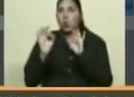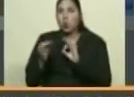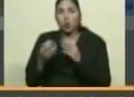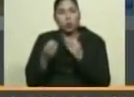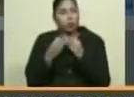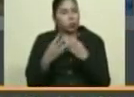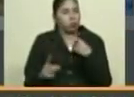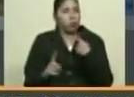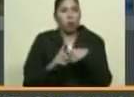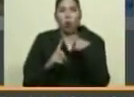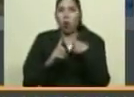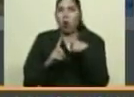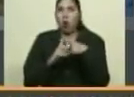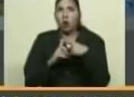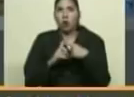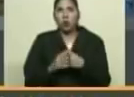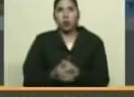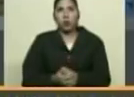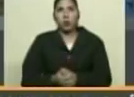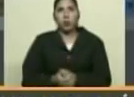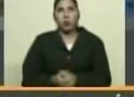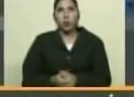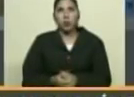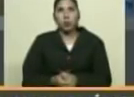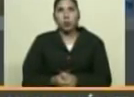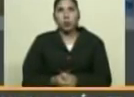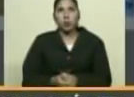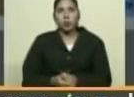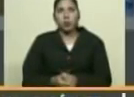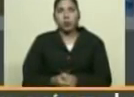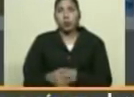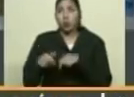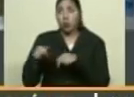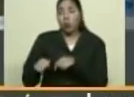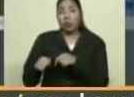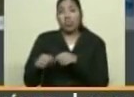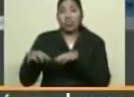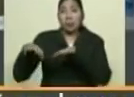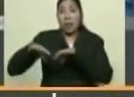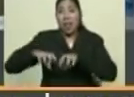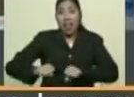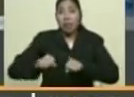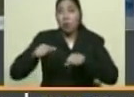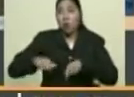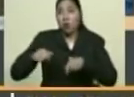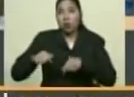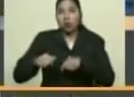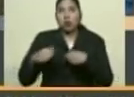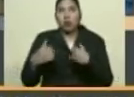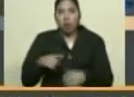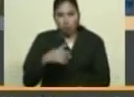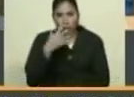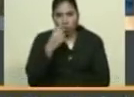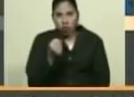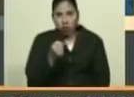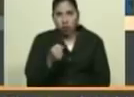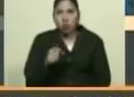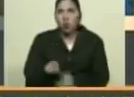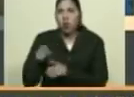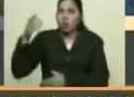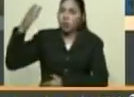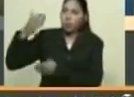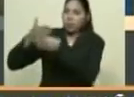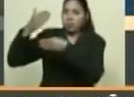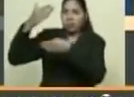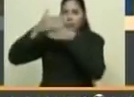Chávez. No permitan, repitan donde puedan quién es Hugo Chávez, para que los más pequeños no